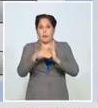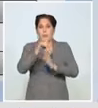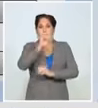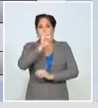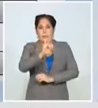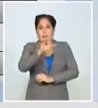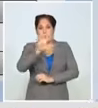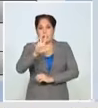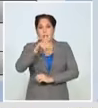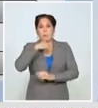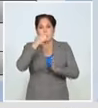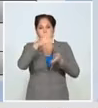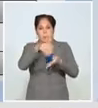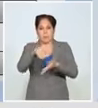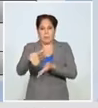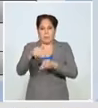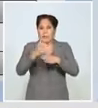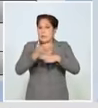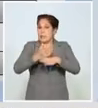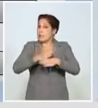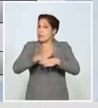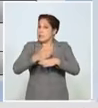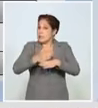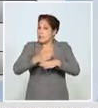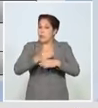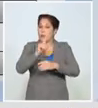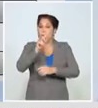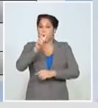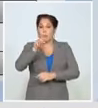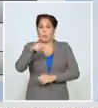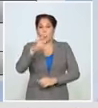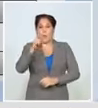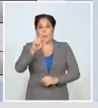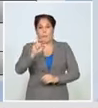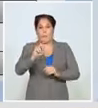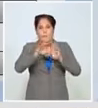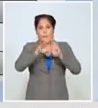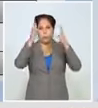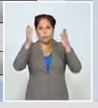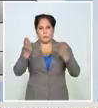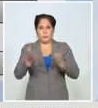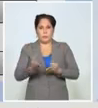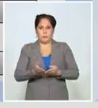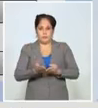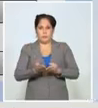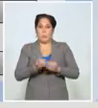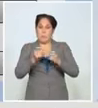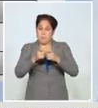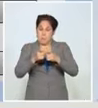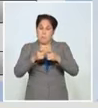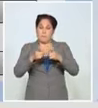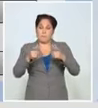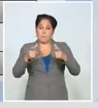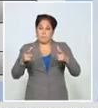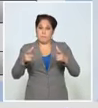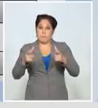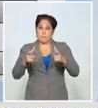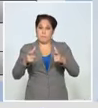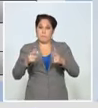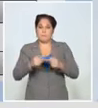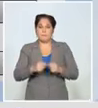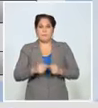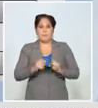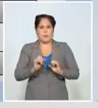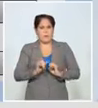2.751.075 fallecidos, una letalidad de 2,20 en el mundo, muy elevada. Se daba como